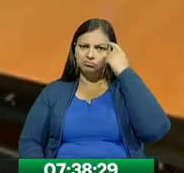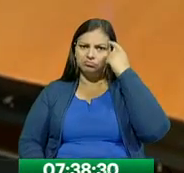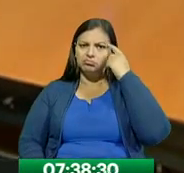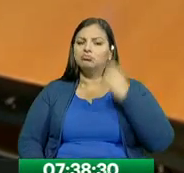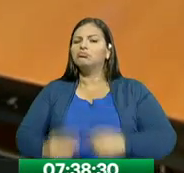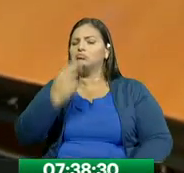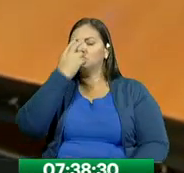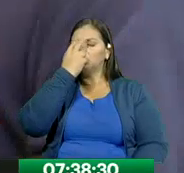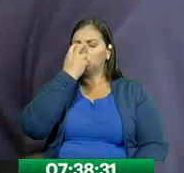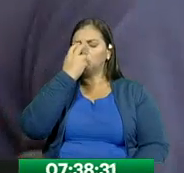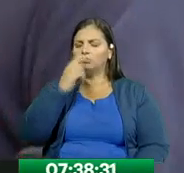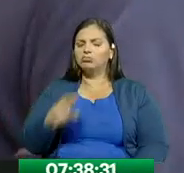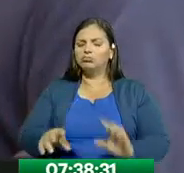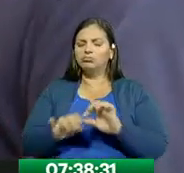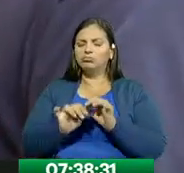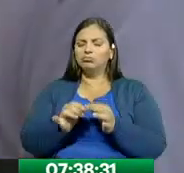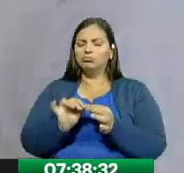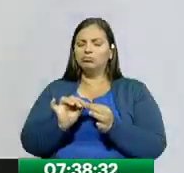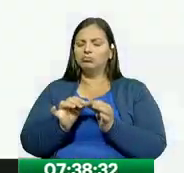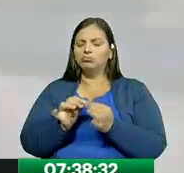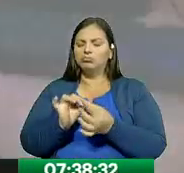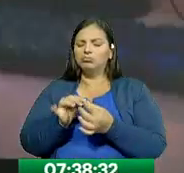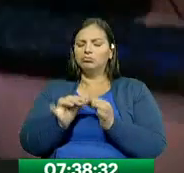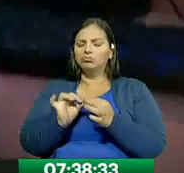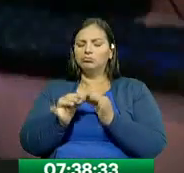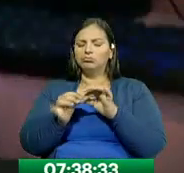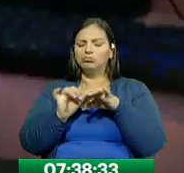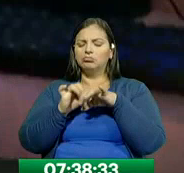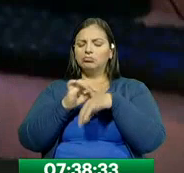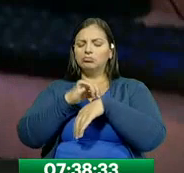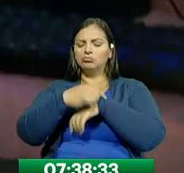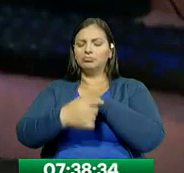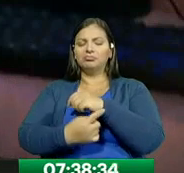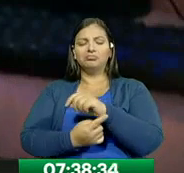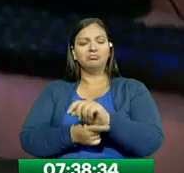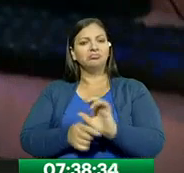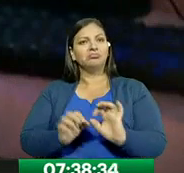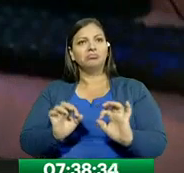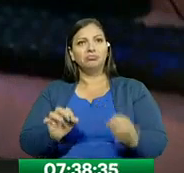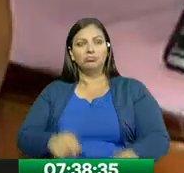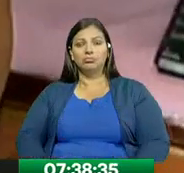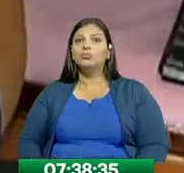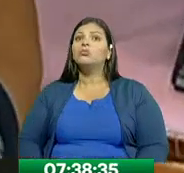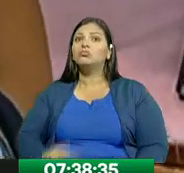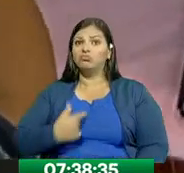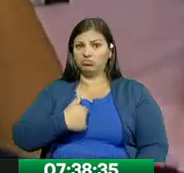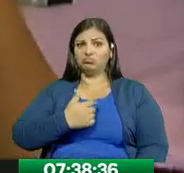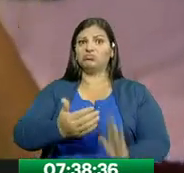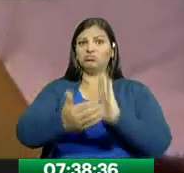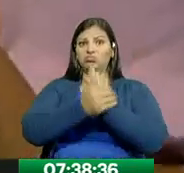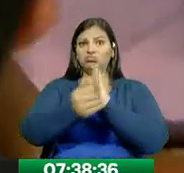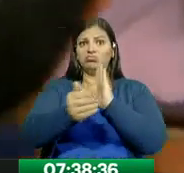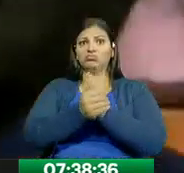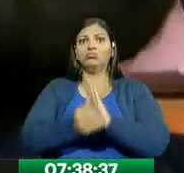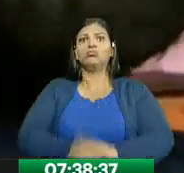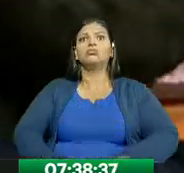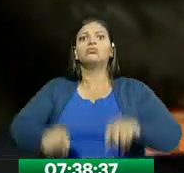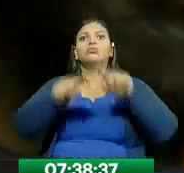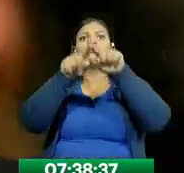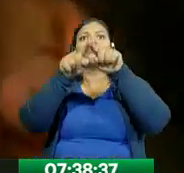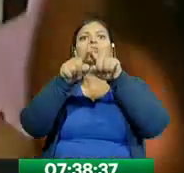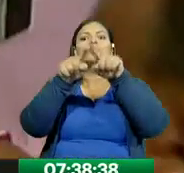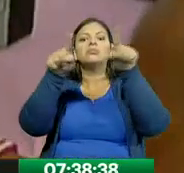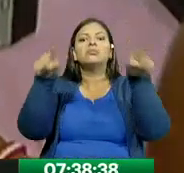además perfeccionarse en el área informática. Yo hago lo que es este mantenimiento de software. Puedo desarmar un CPU